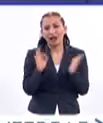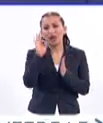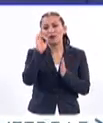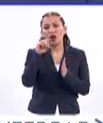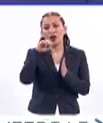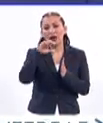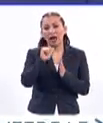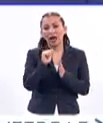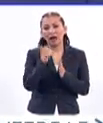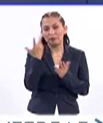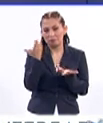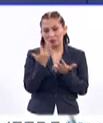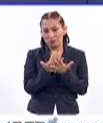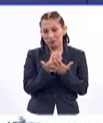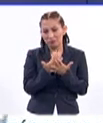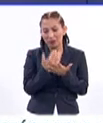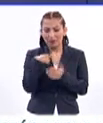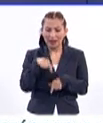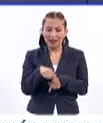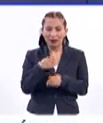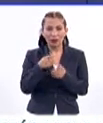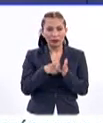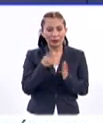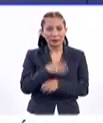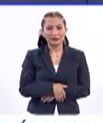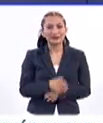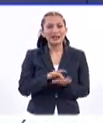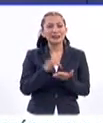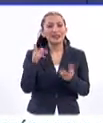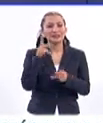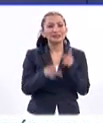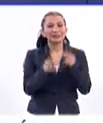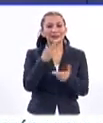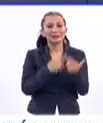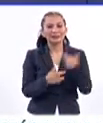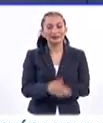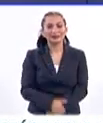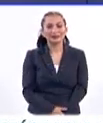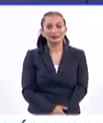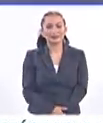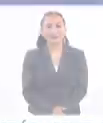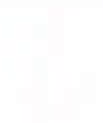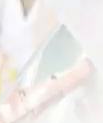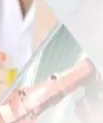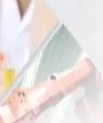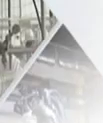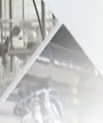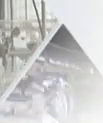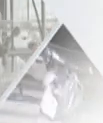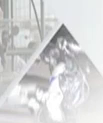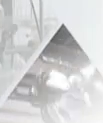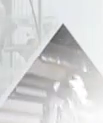Cultura Económica. Te esperamos pronto de nueva cuenta por acá. Gracias a Gracias. ustedes. Una Gracias. pausa y volvemos.